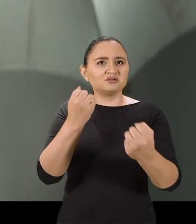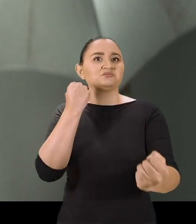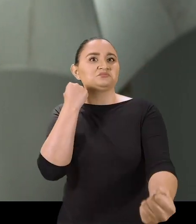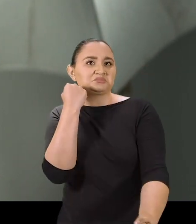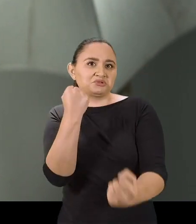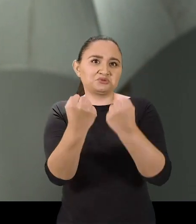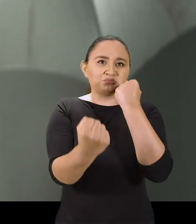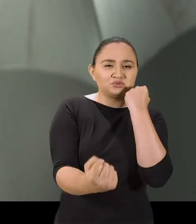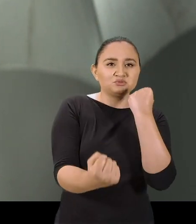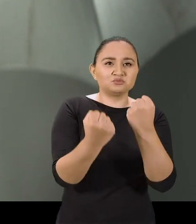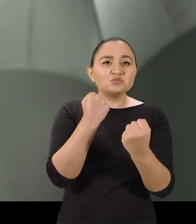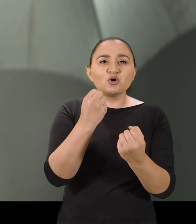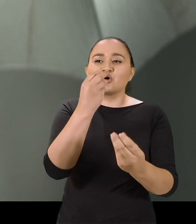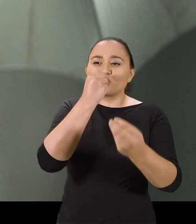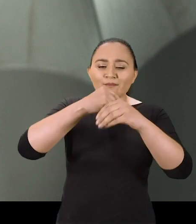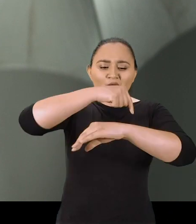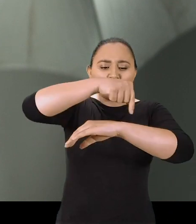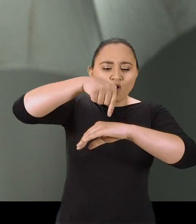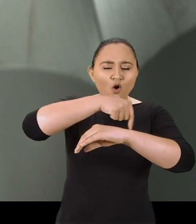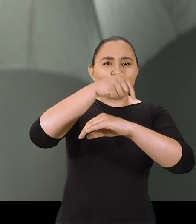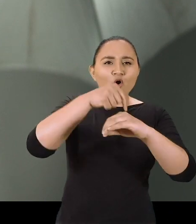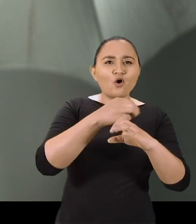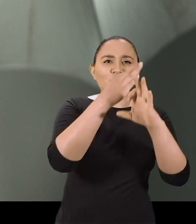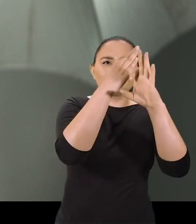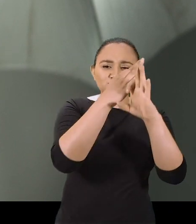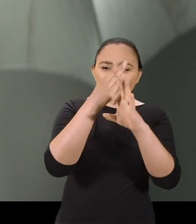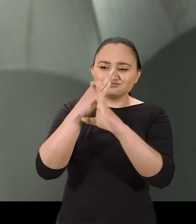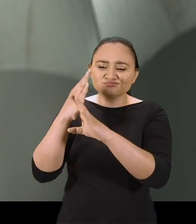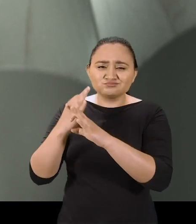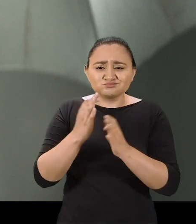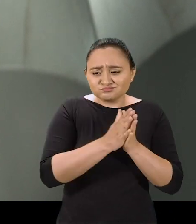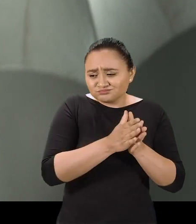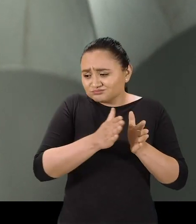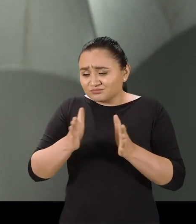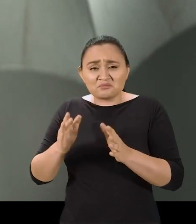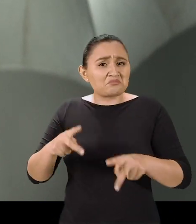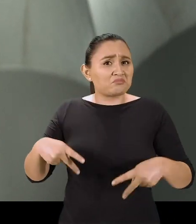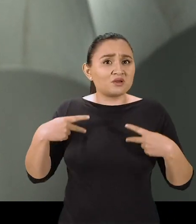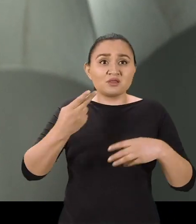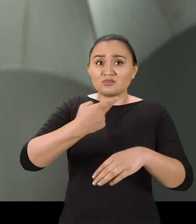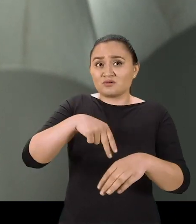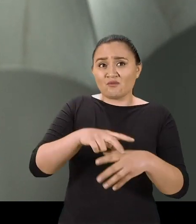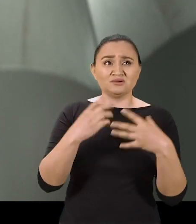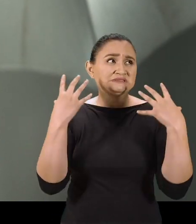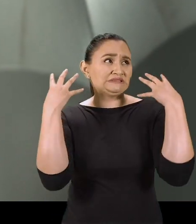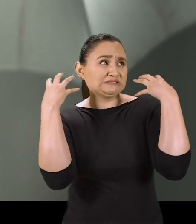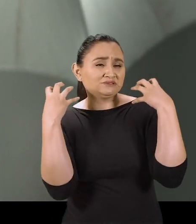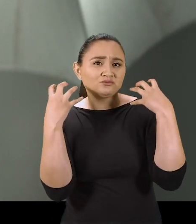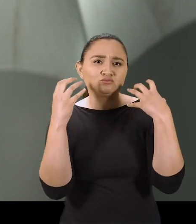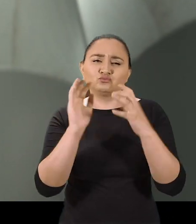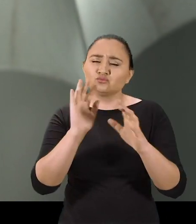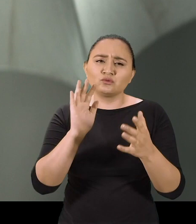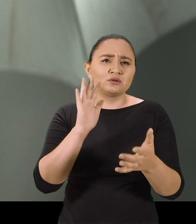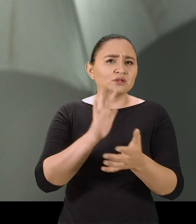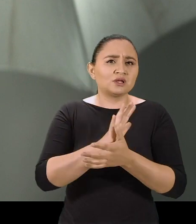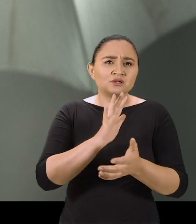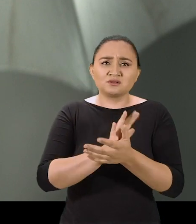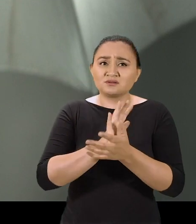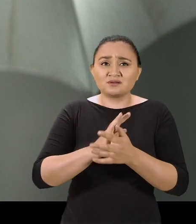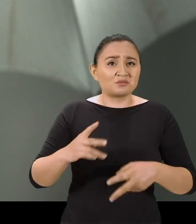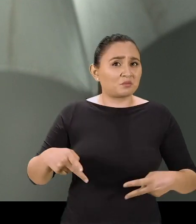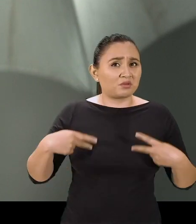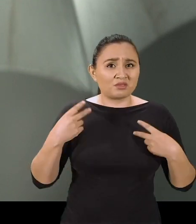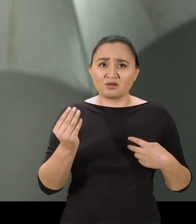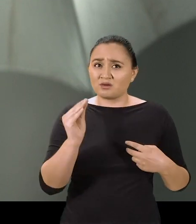hacer ejercicio esté comer las obras adecuadas y seguir su vida tranquilos o sea que no se estresen porque